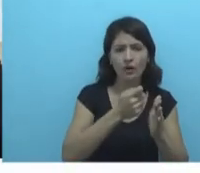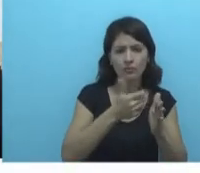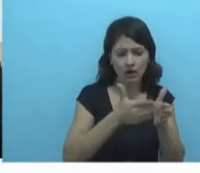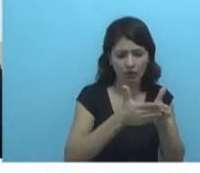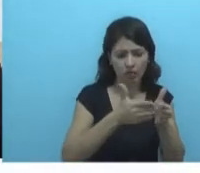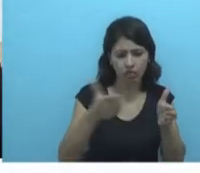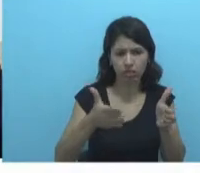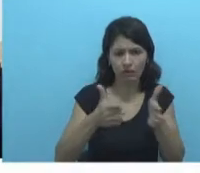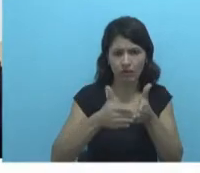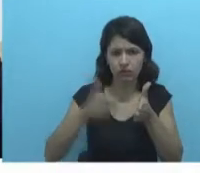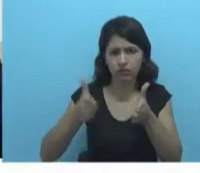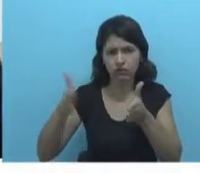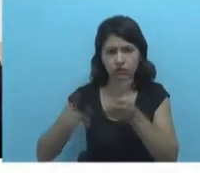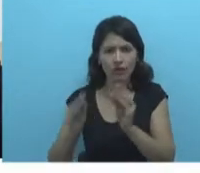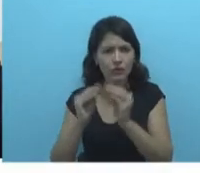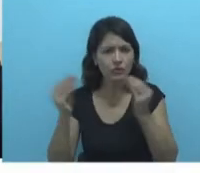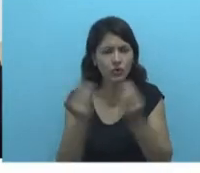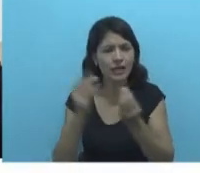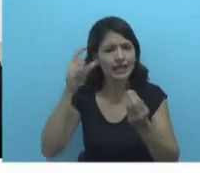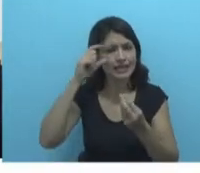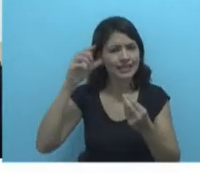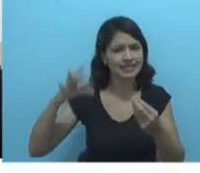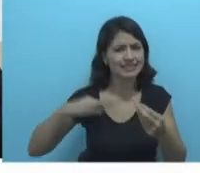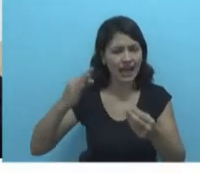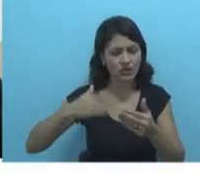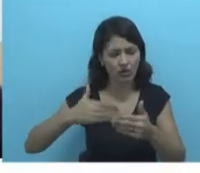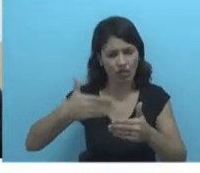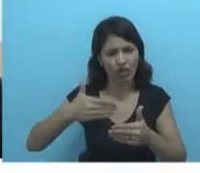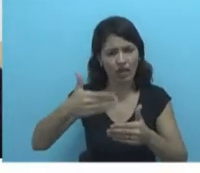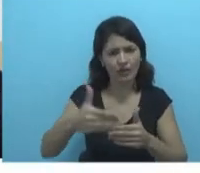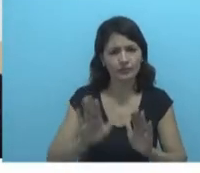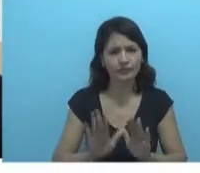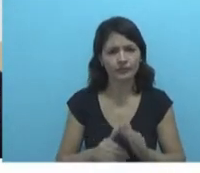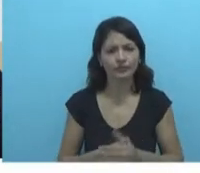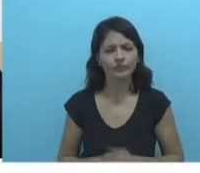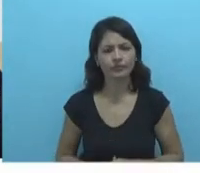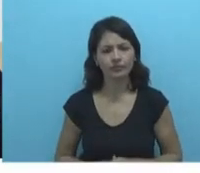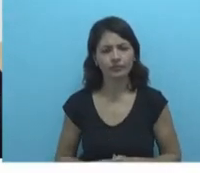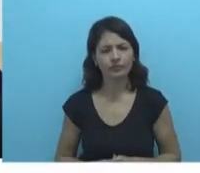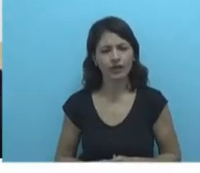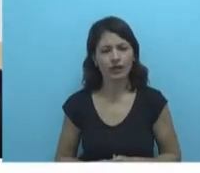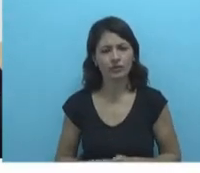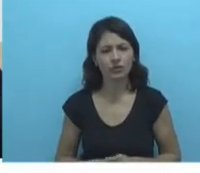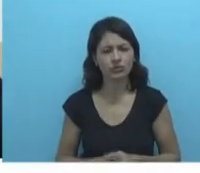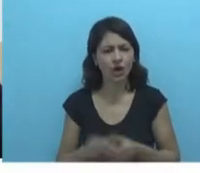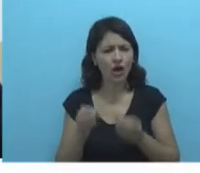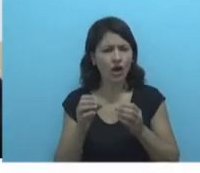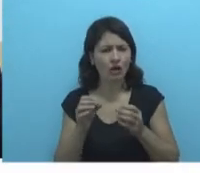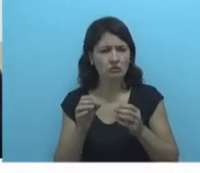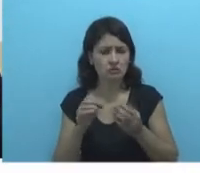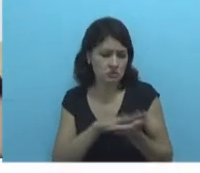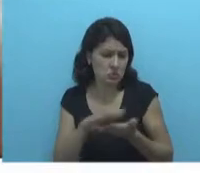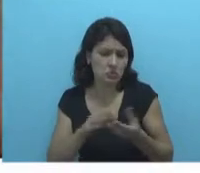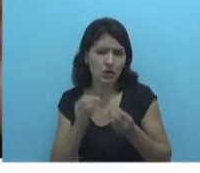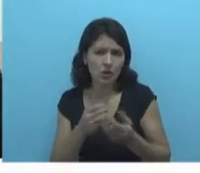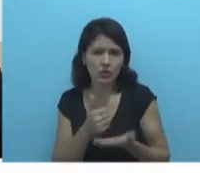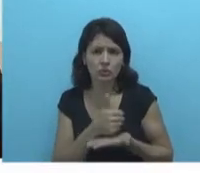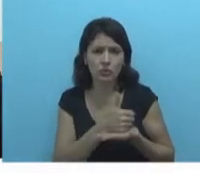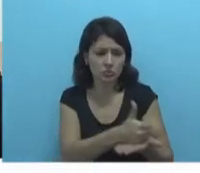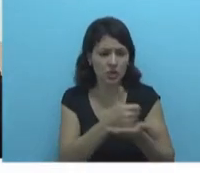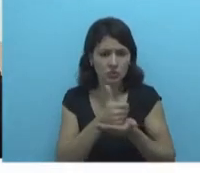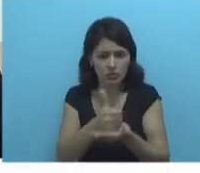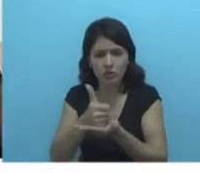subsidios cruzados a los feedlots, donde atrás de esos subsidios se generaron